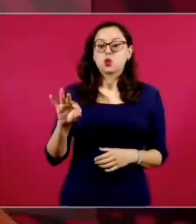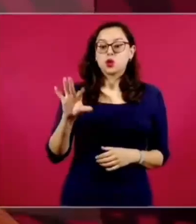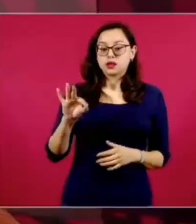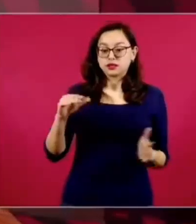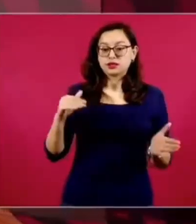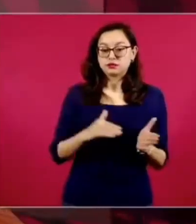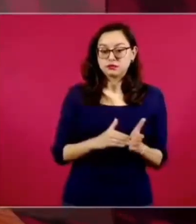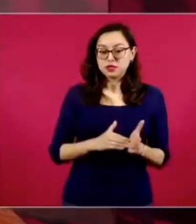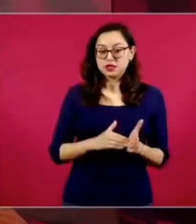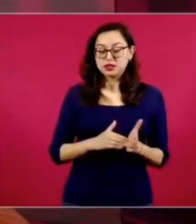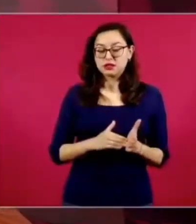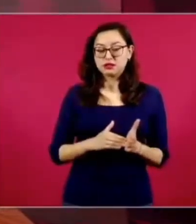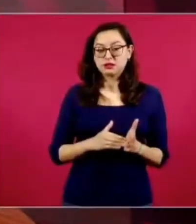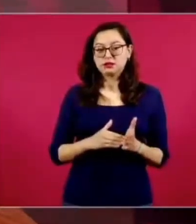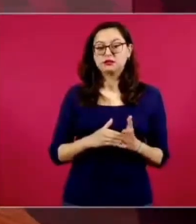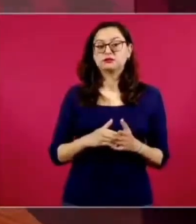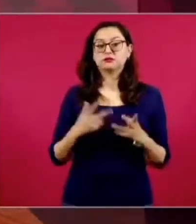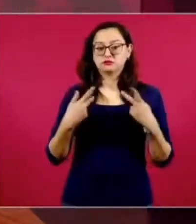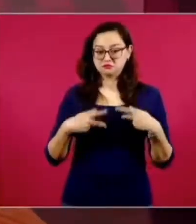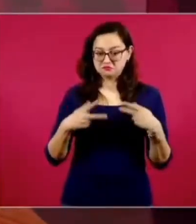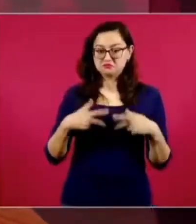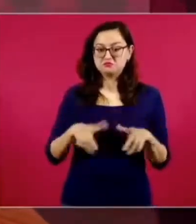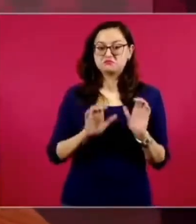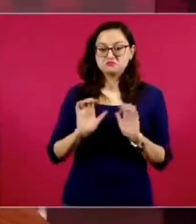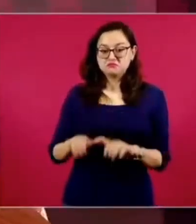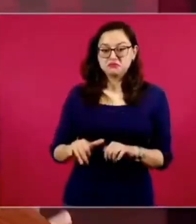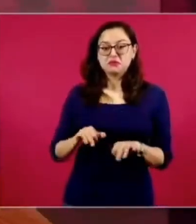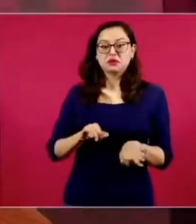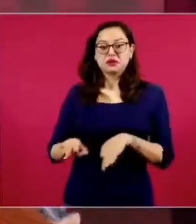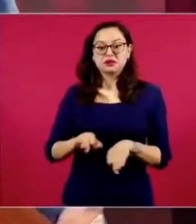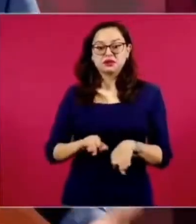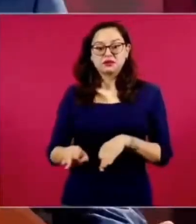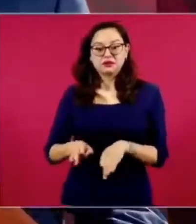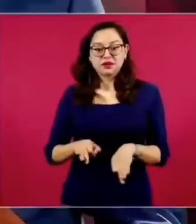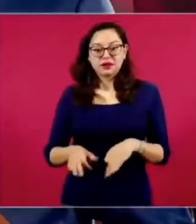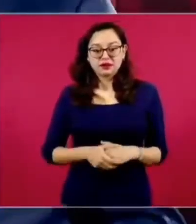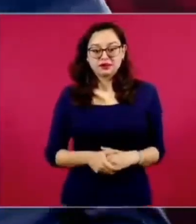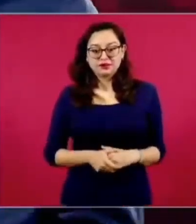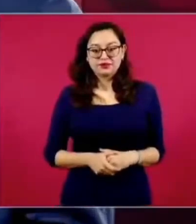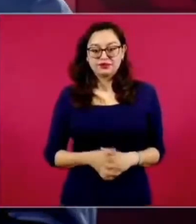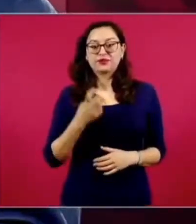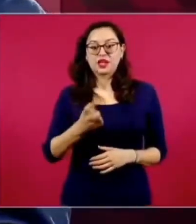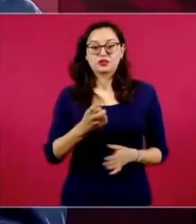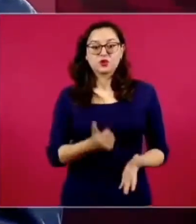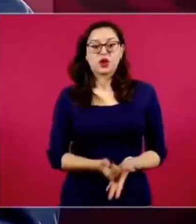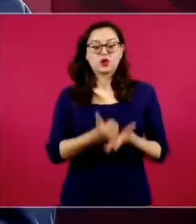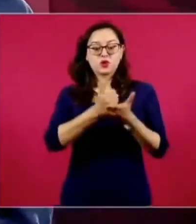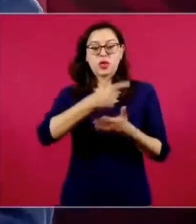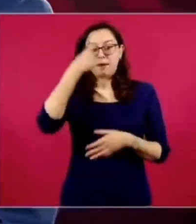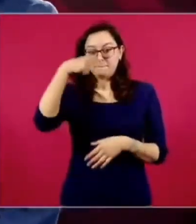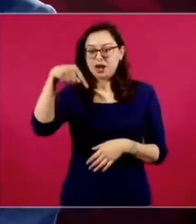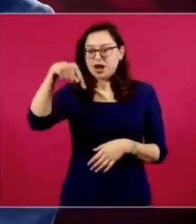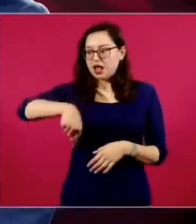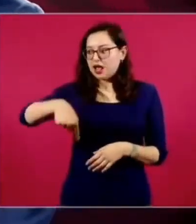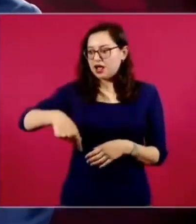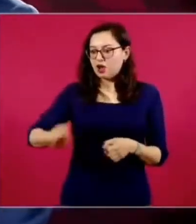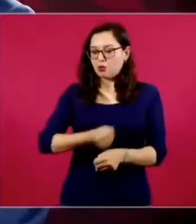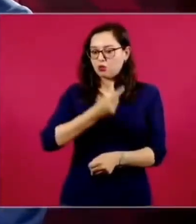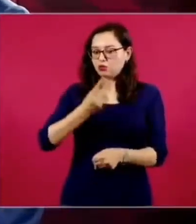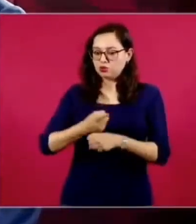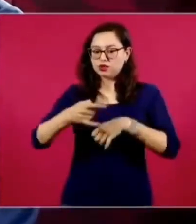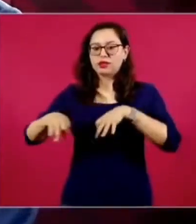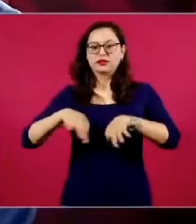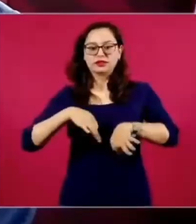40,000 trabajadores. Entonces, todo eso es lo que nos ha permitido pues que haya trabajo.